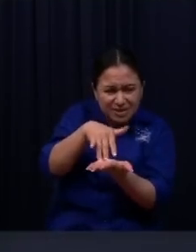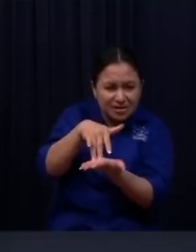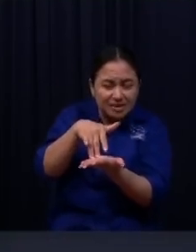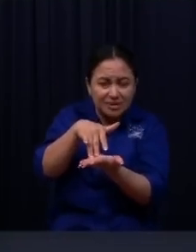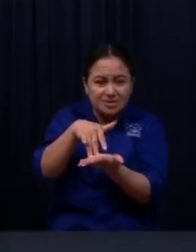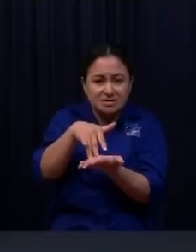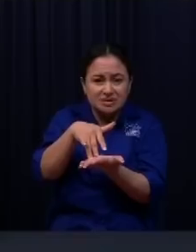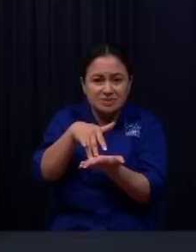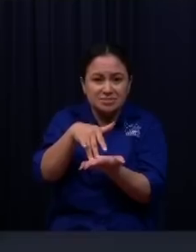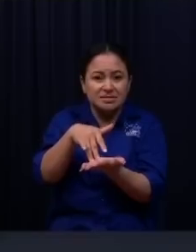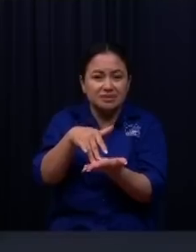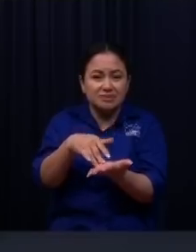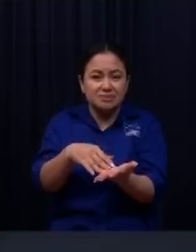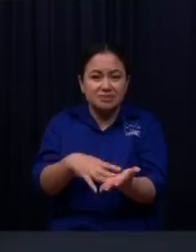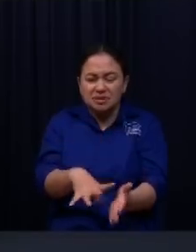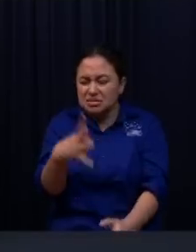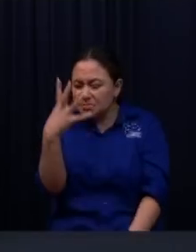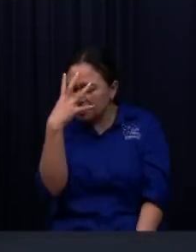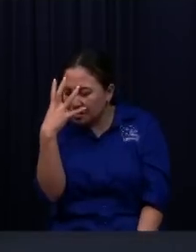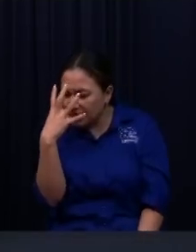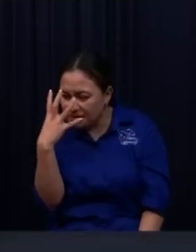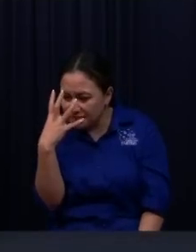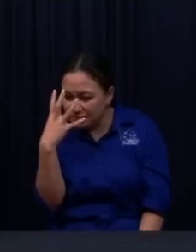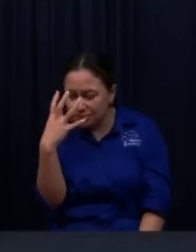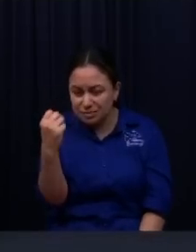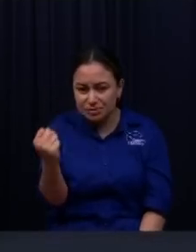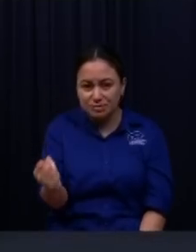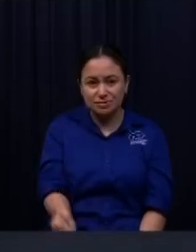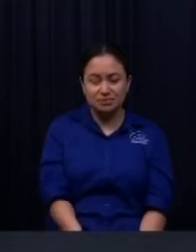llamado ni siquiera su hijo, mucho menos su pastor